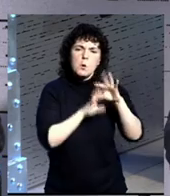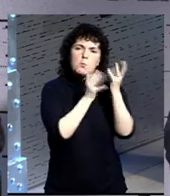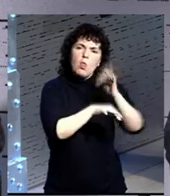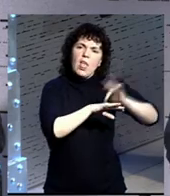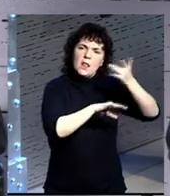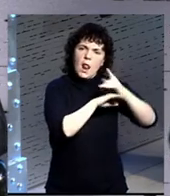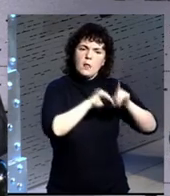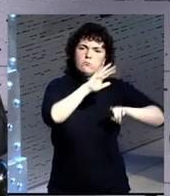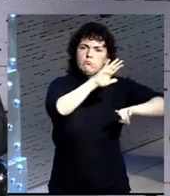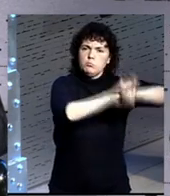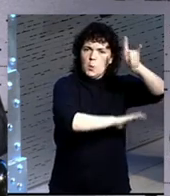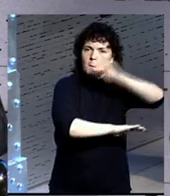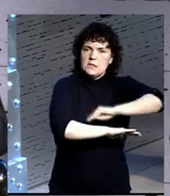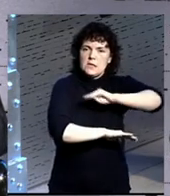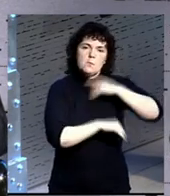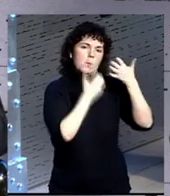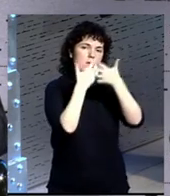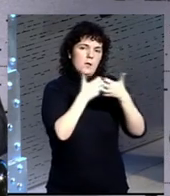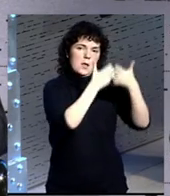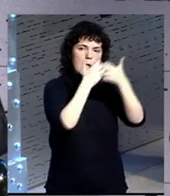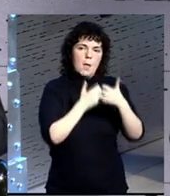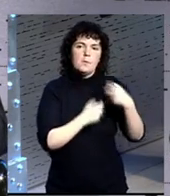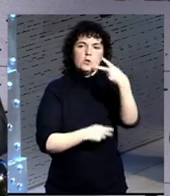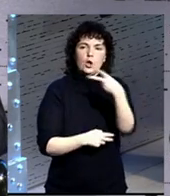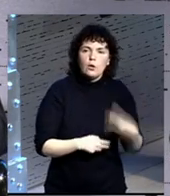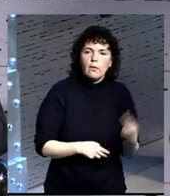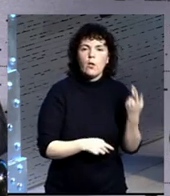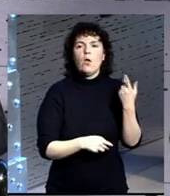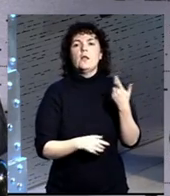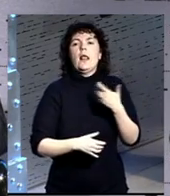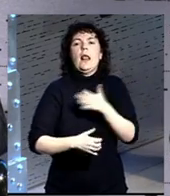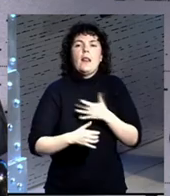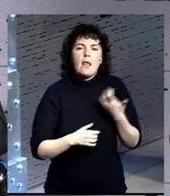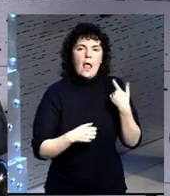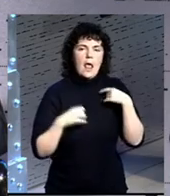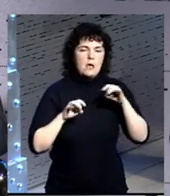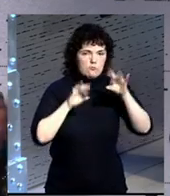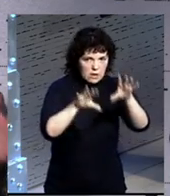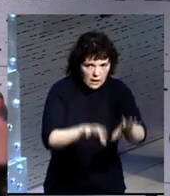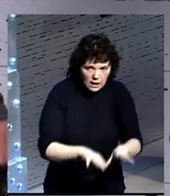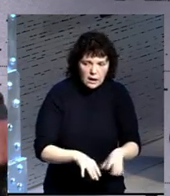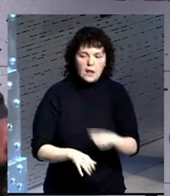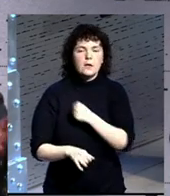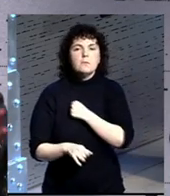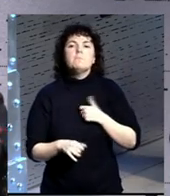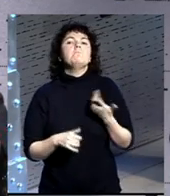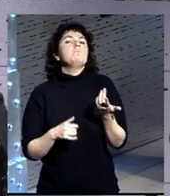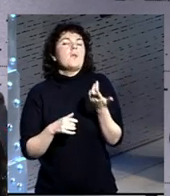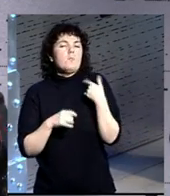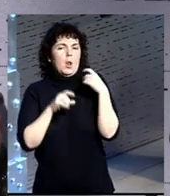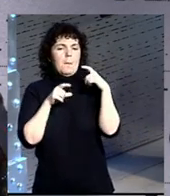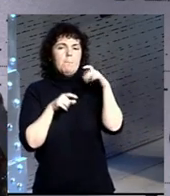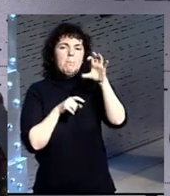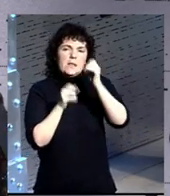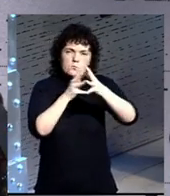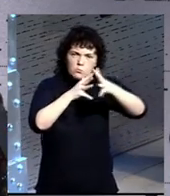muy avanzados, ¿no? Norteamérica, países nórdicos, Canadá, Australia, que son países además que tradicionalmente, debido a su extensión geográfica